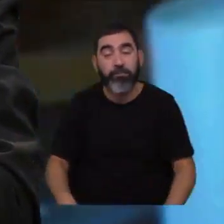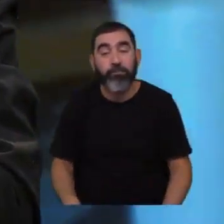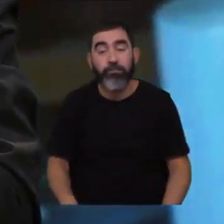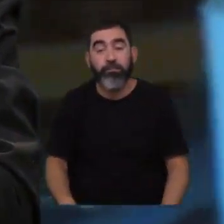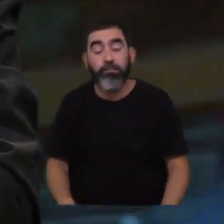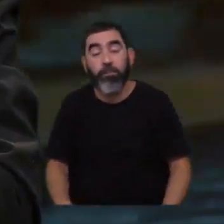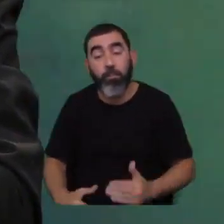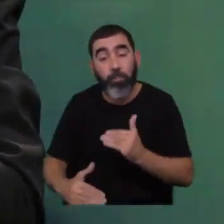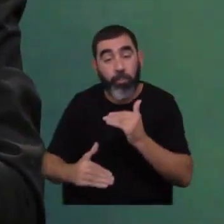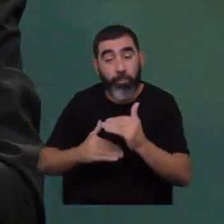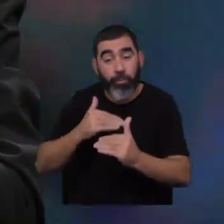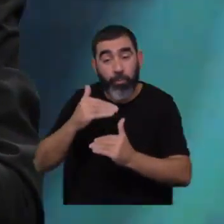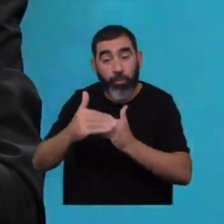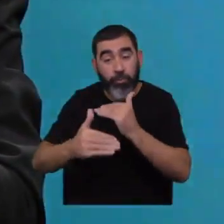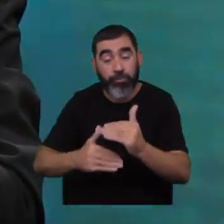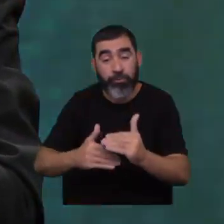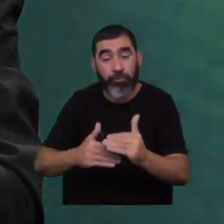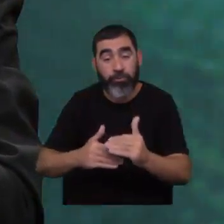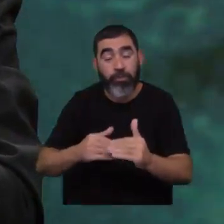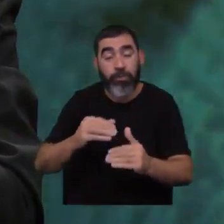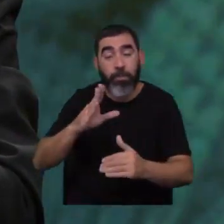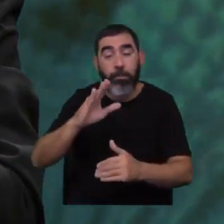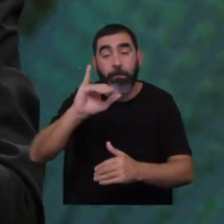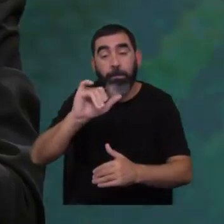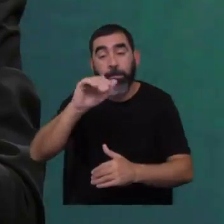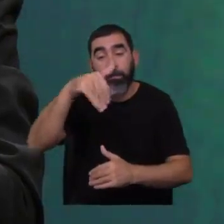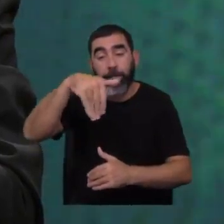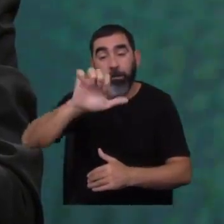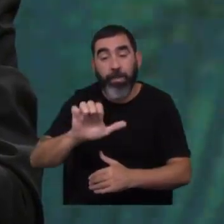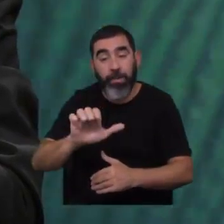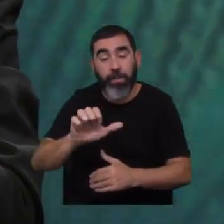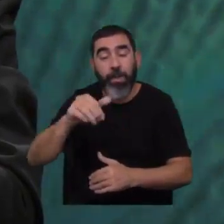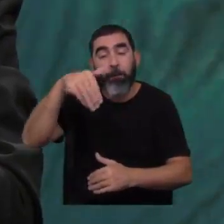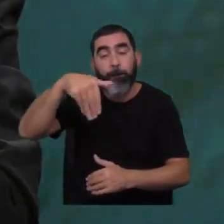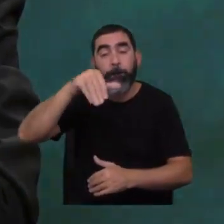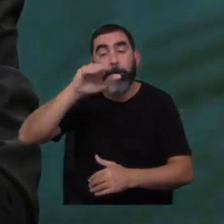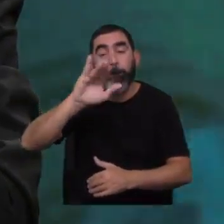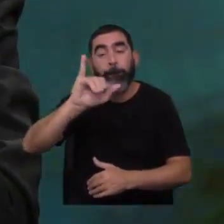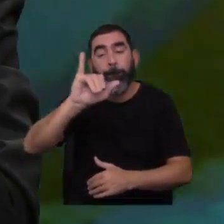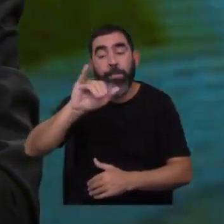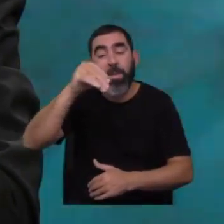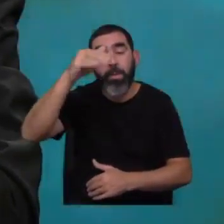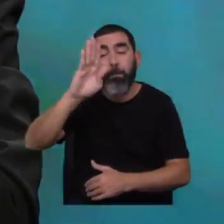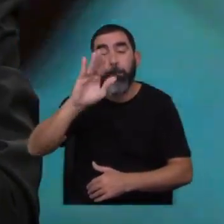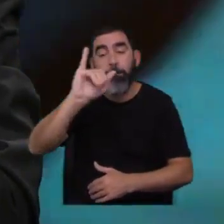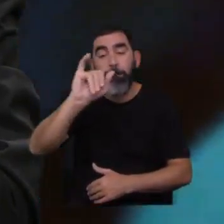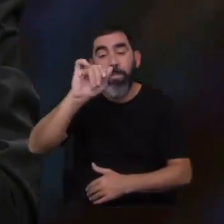El proceso en sí, lo que son las pymes que se acercan, las MIPYMES que se acercan a la Cámara para poder